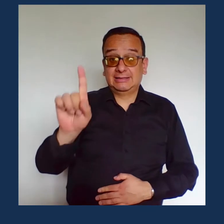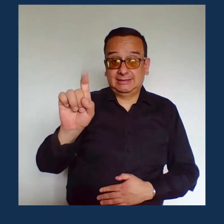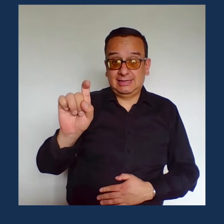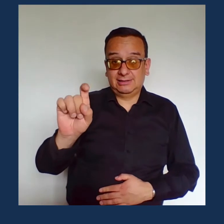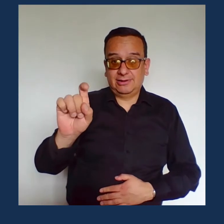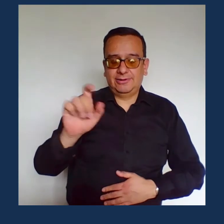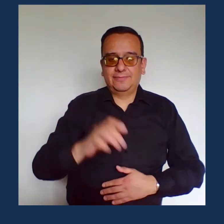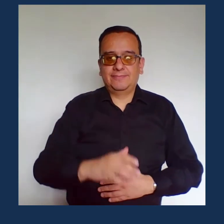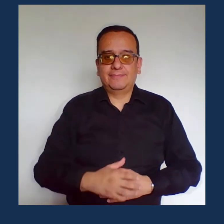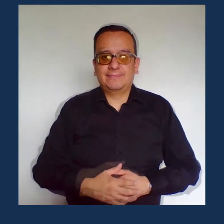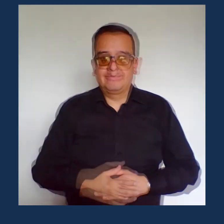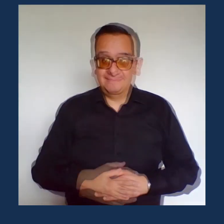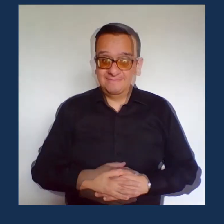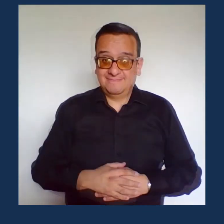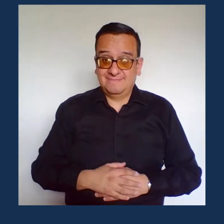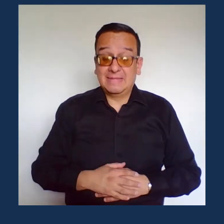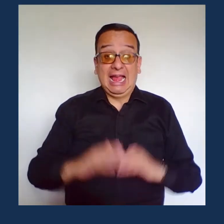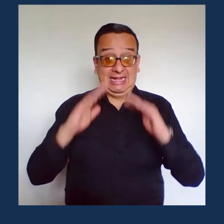6.